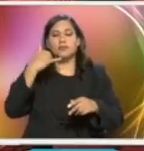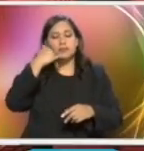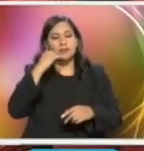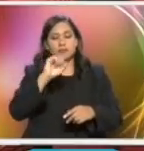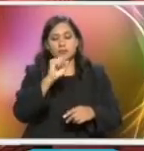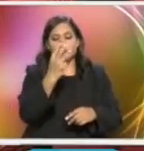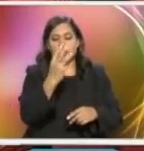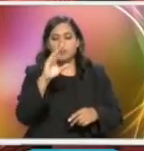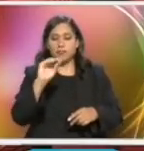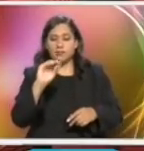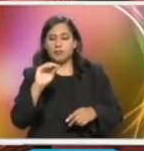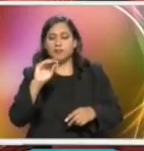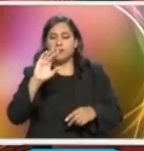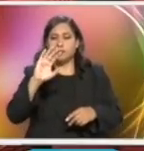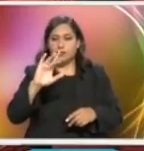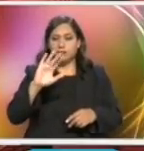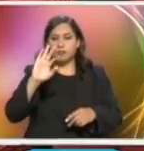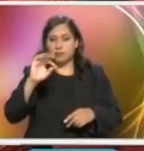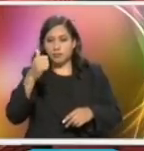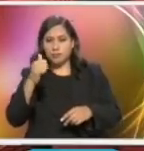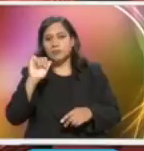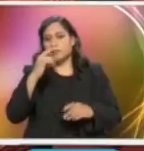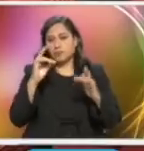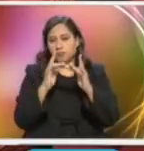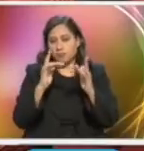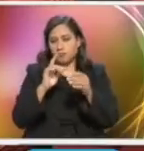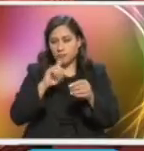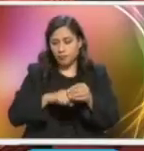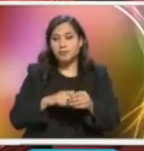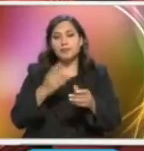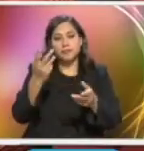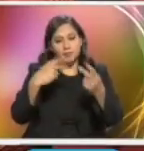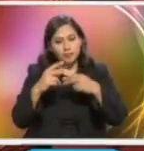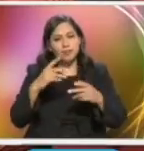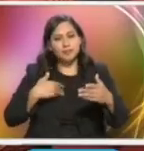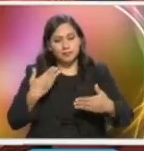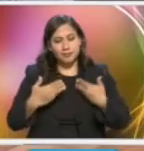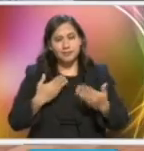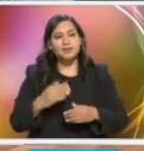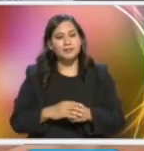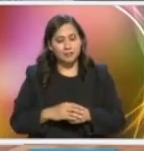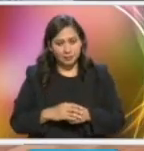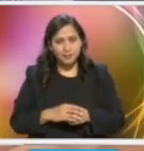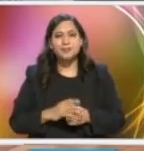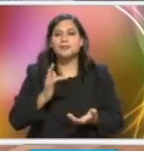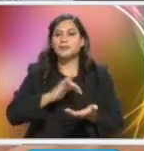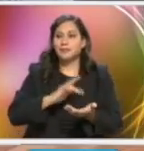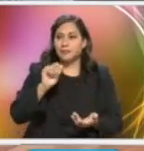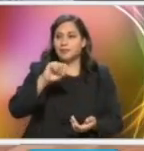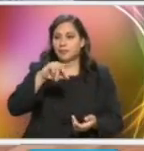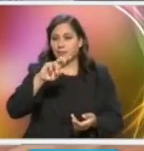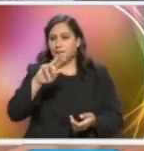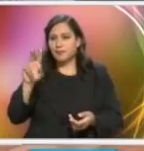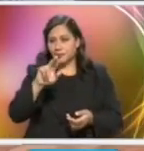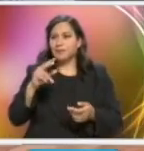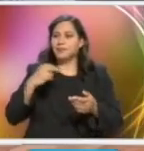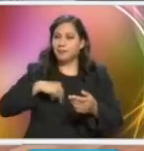es 63 90 50 46 para cualquier cosa. Y vengan a divertirse. Gracias, Andrea María. Allá los